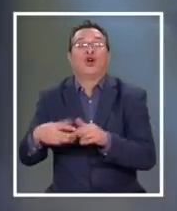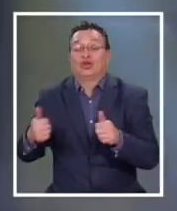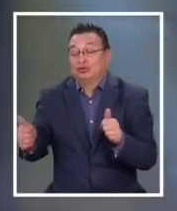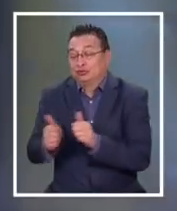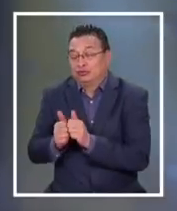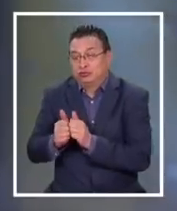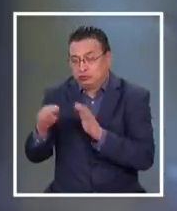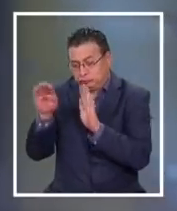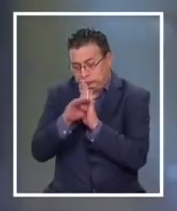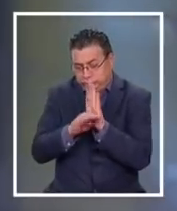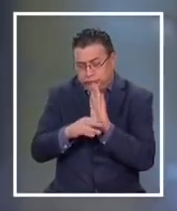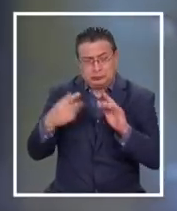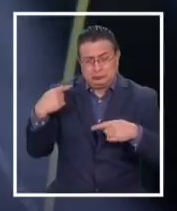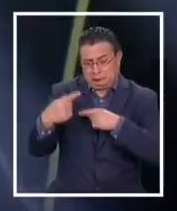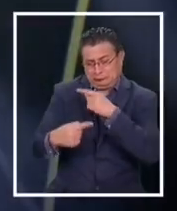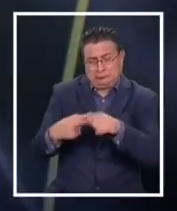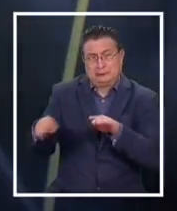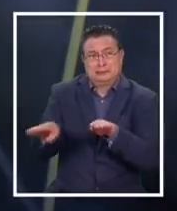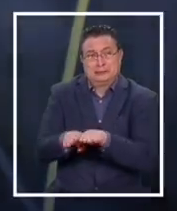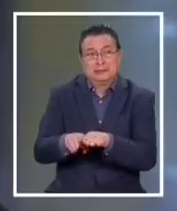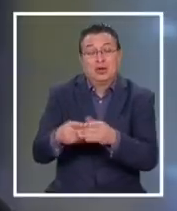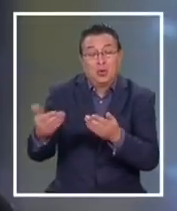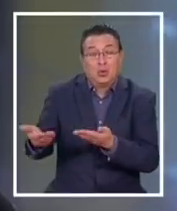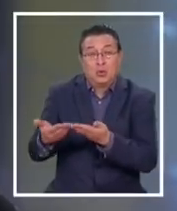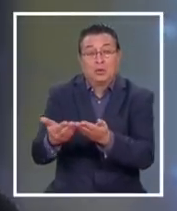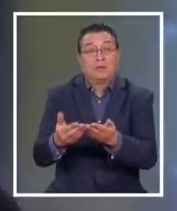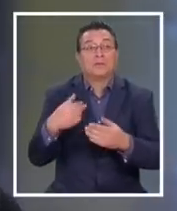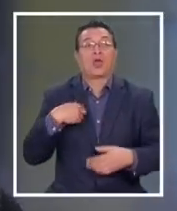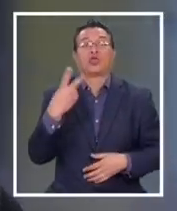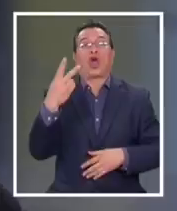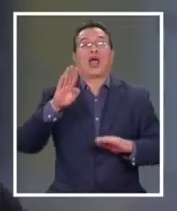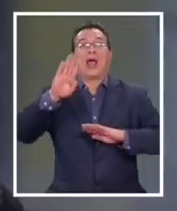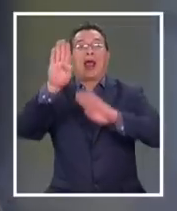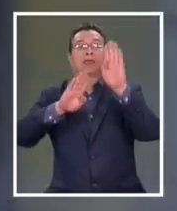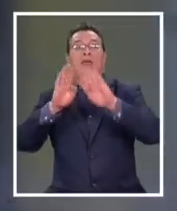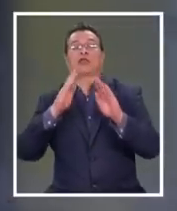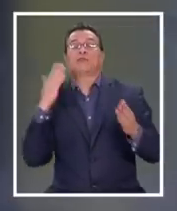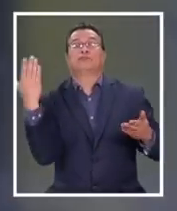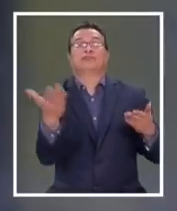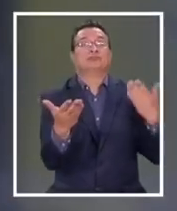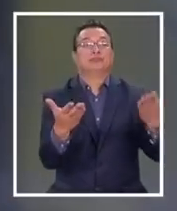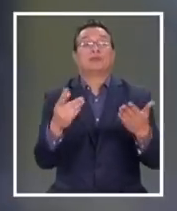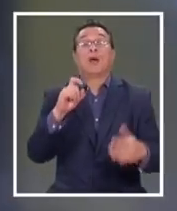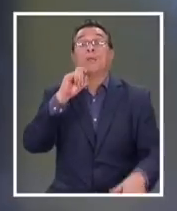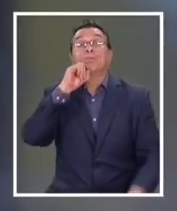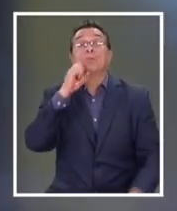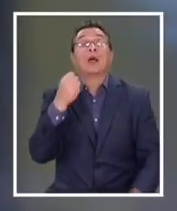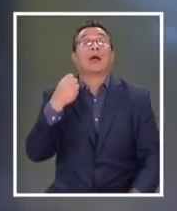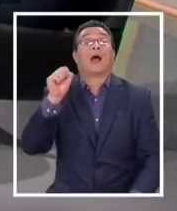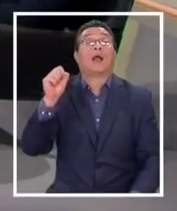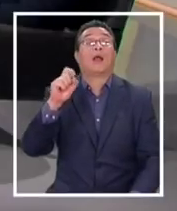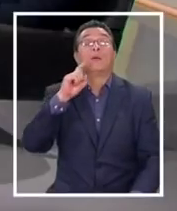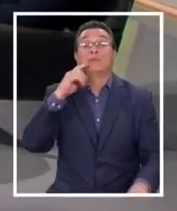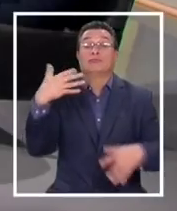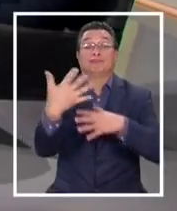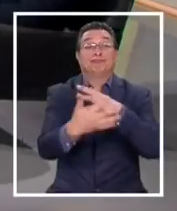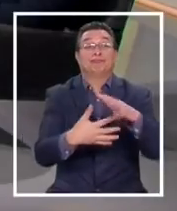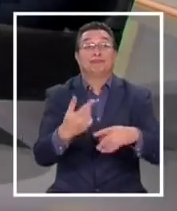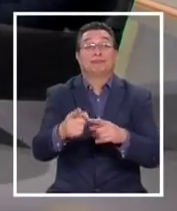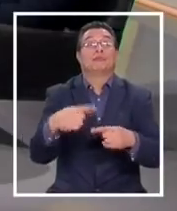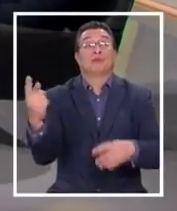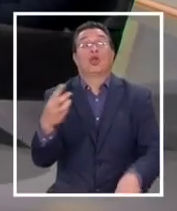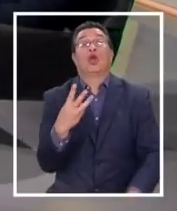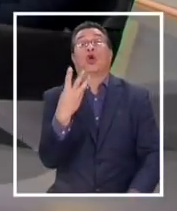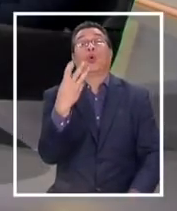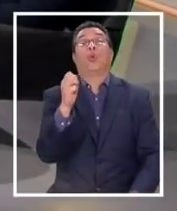en contenido y historia común, vamos con dos candidatos. ¿Quién gana a Río Revuelto? Camarada